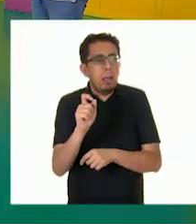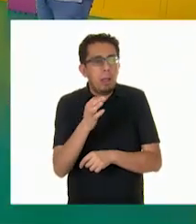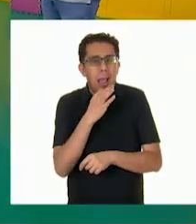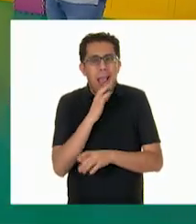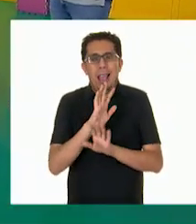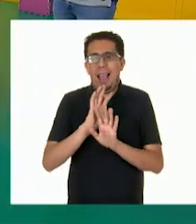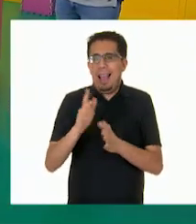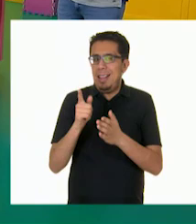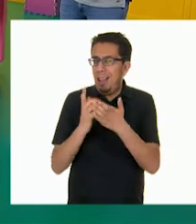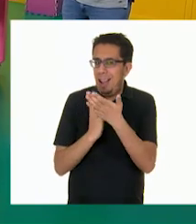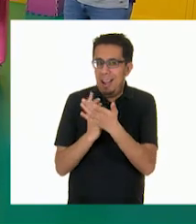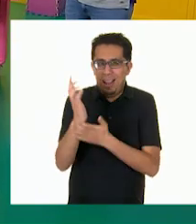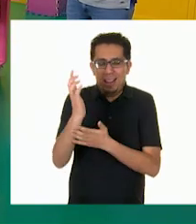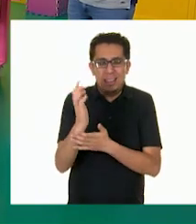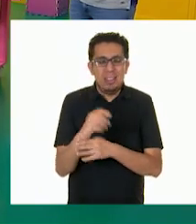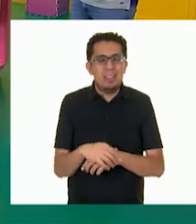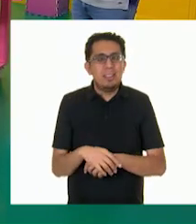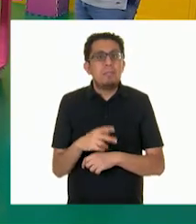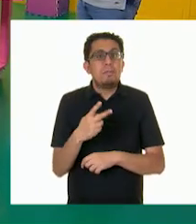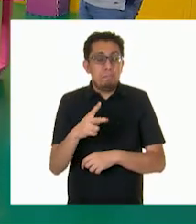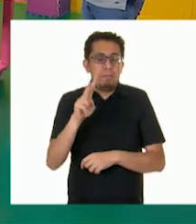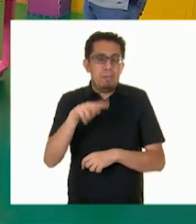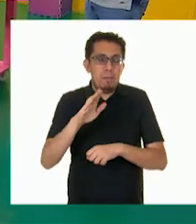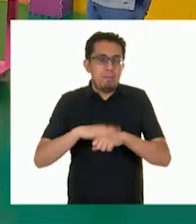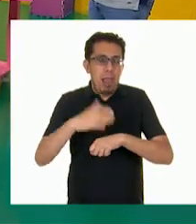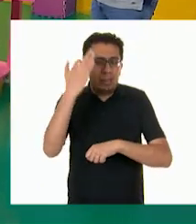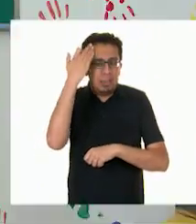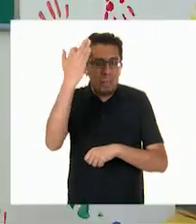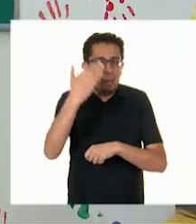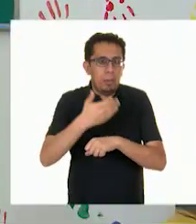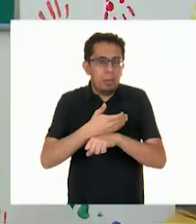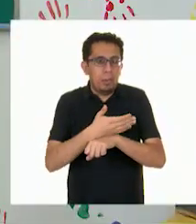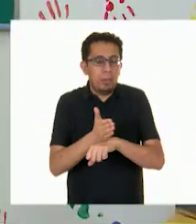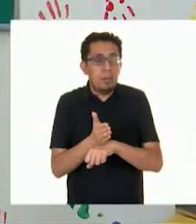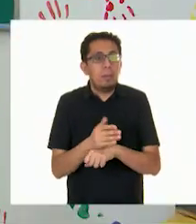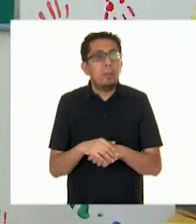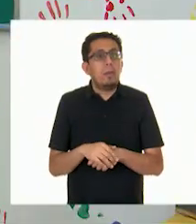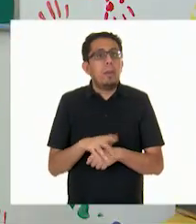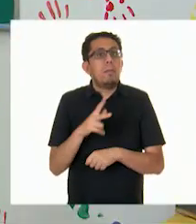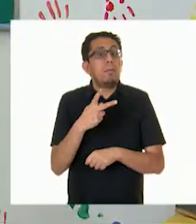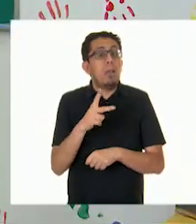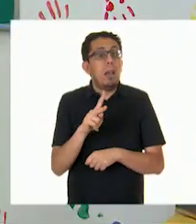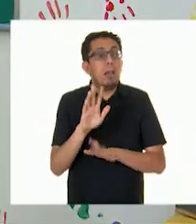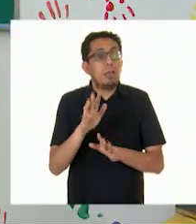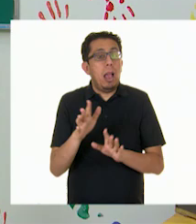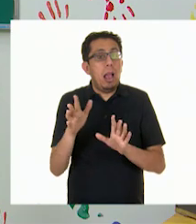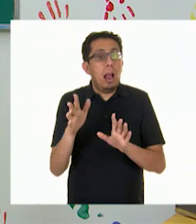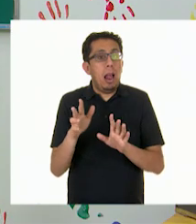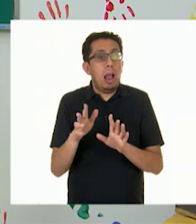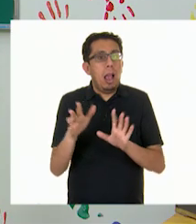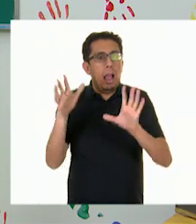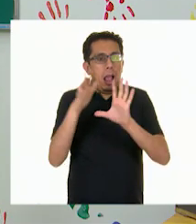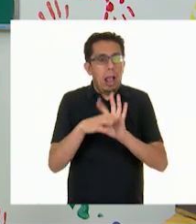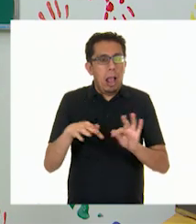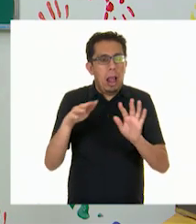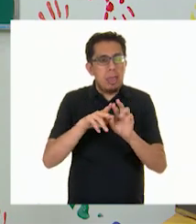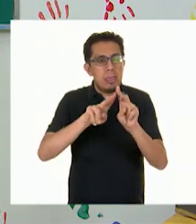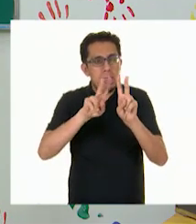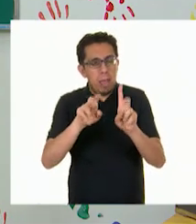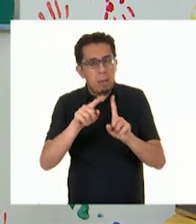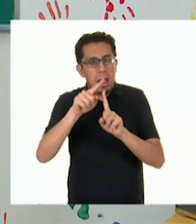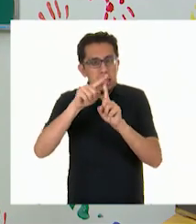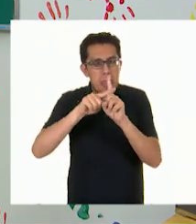Pepe. Pero sí es más tardado. Pero fíjate bien, hemos visto muchos temas del termómetro y